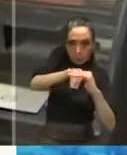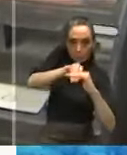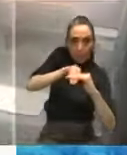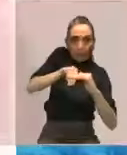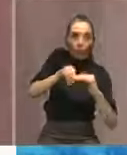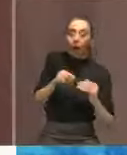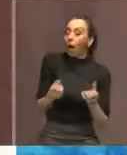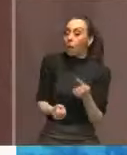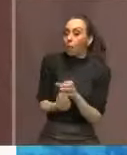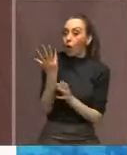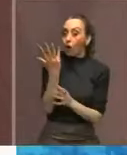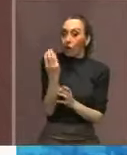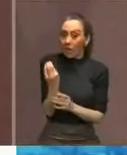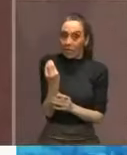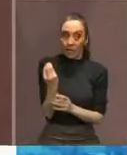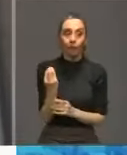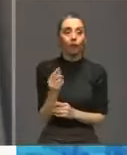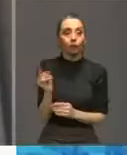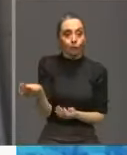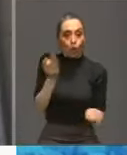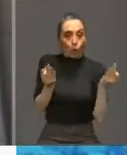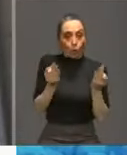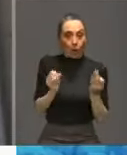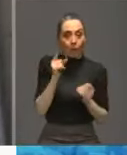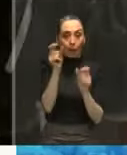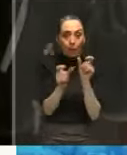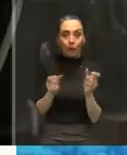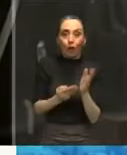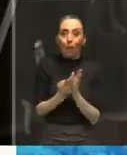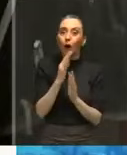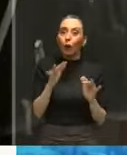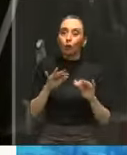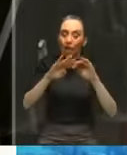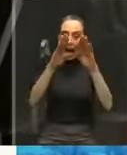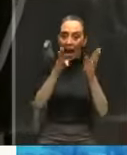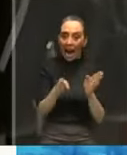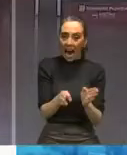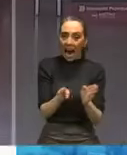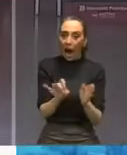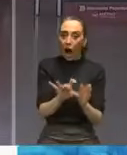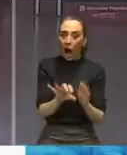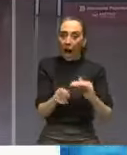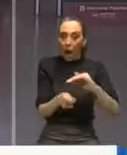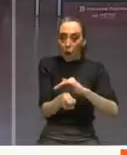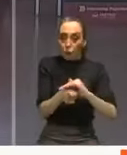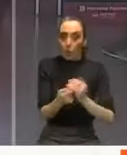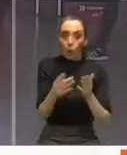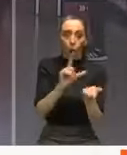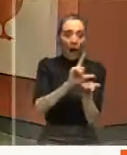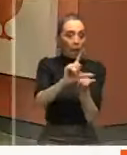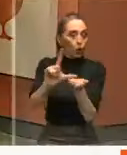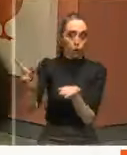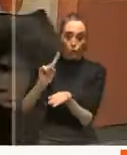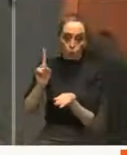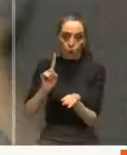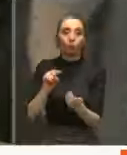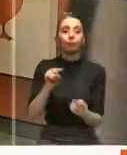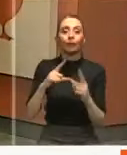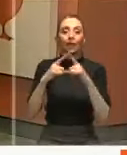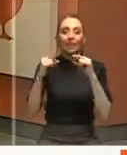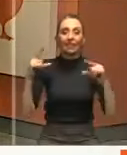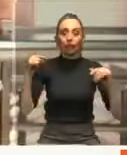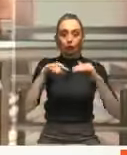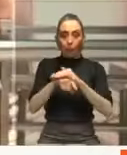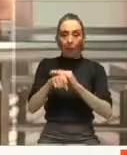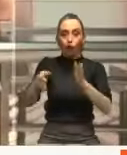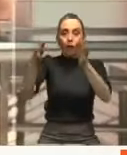Harta modernidad. Eso nos cuentan los primeros usuarios de estos cajeros automáticos. No están en cualquier lugar, se ubicarán en distintas estaciones de